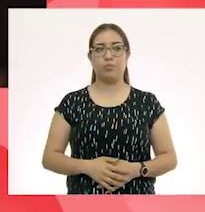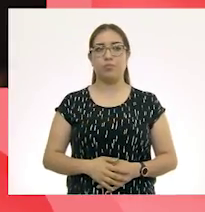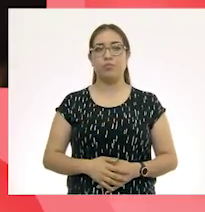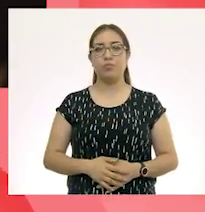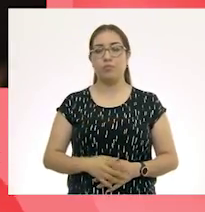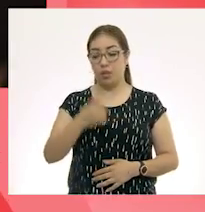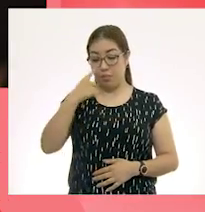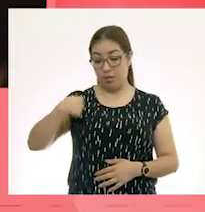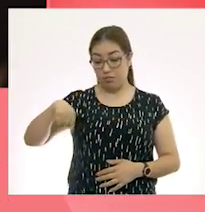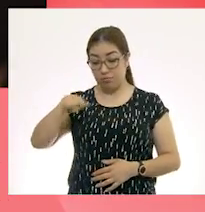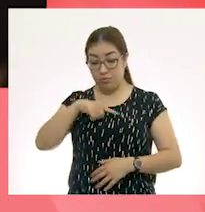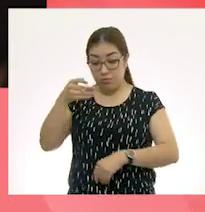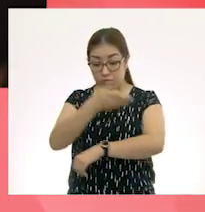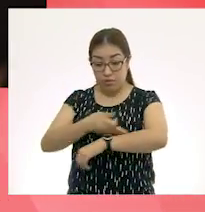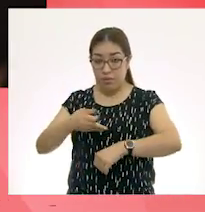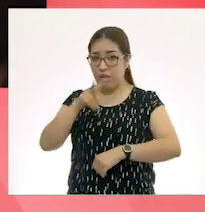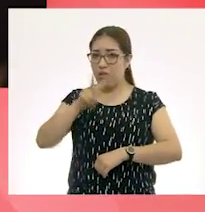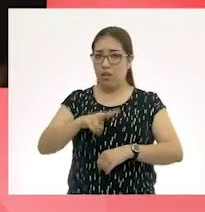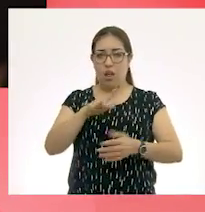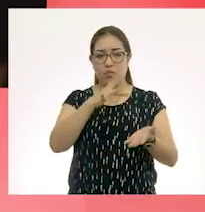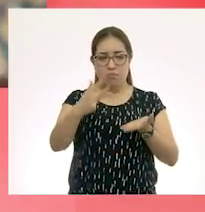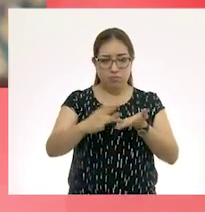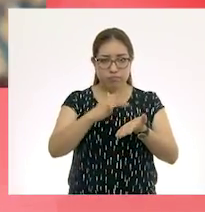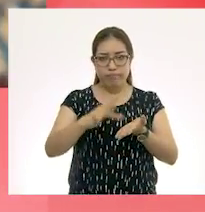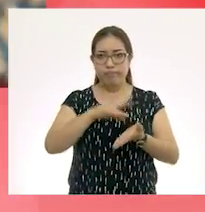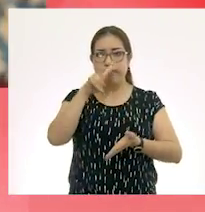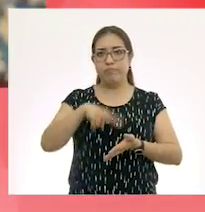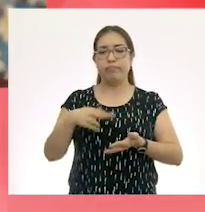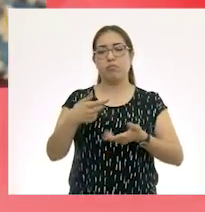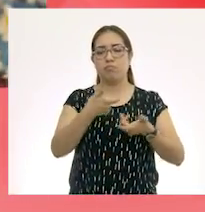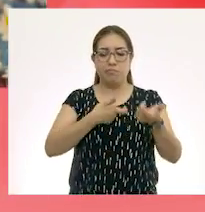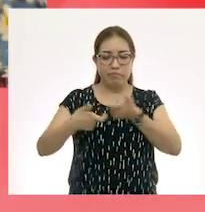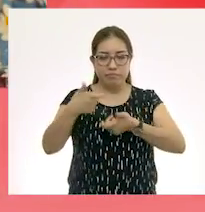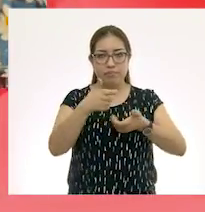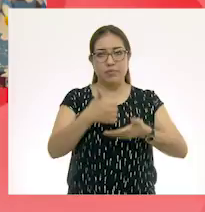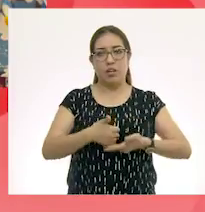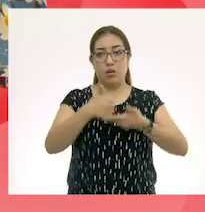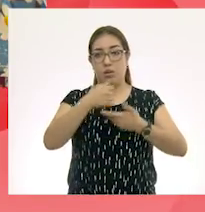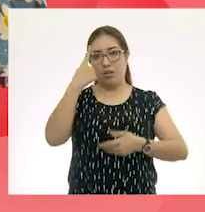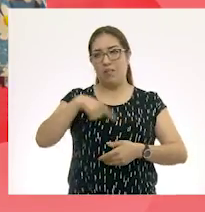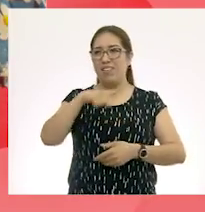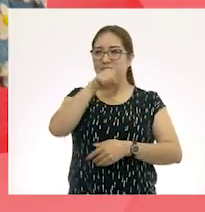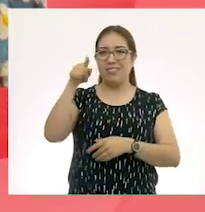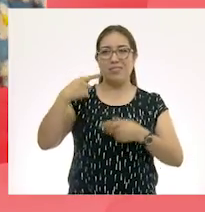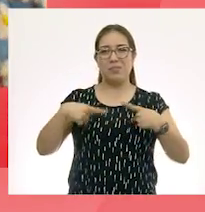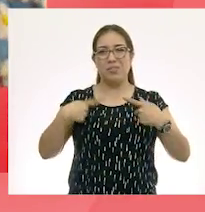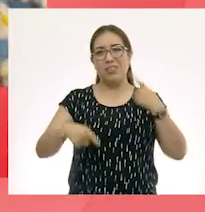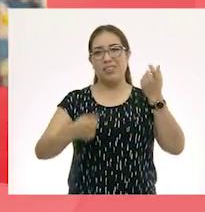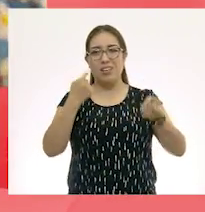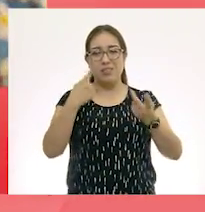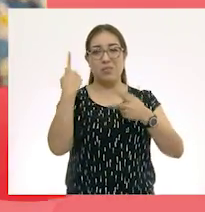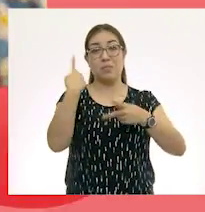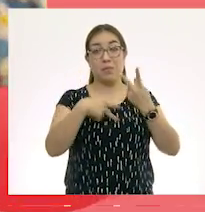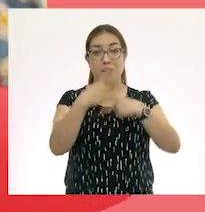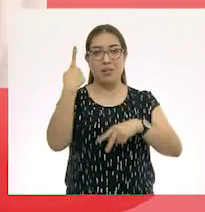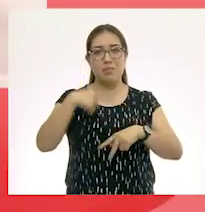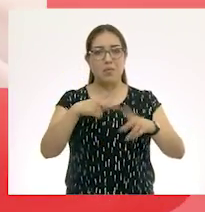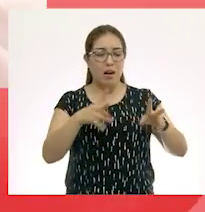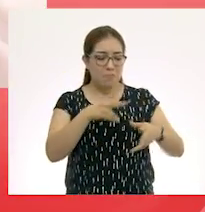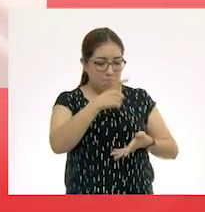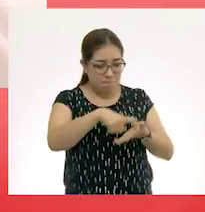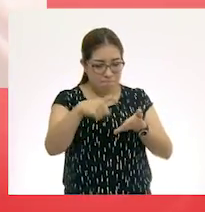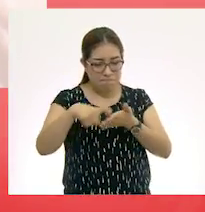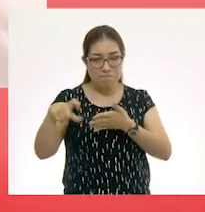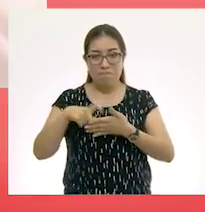de nu ya doncho dijo que porque ni ambos dijo hotzi da doy da ñoti da mo pues un gusta cogia da ñoshan